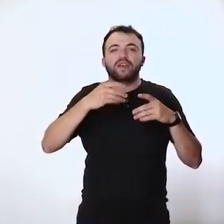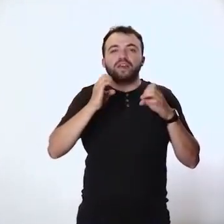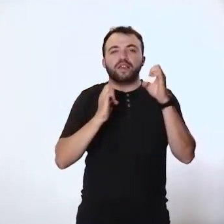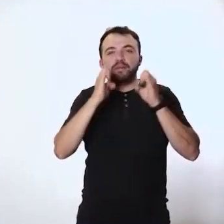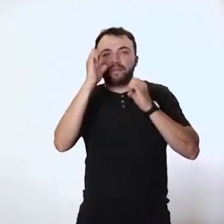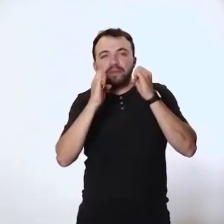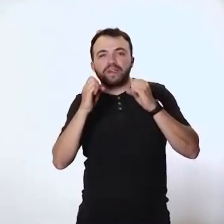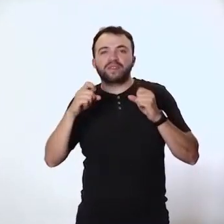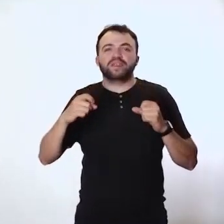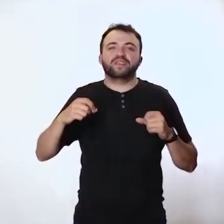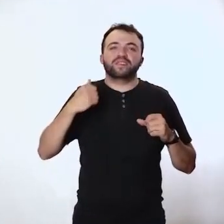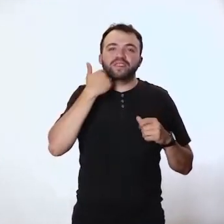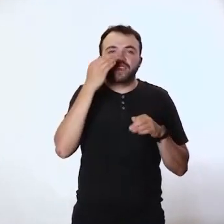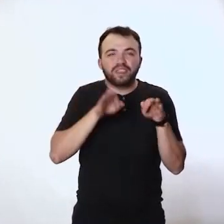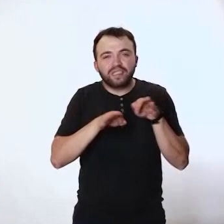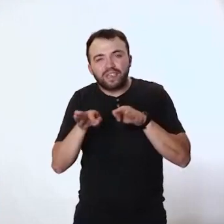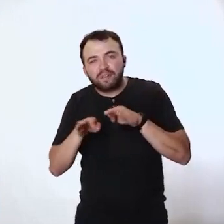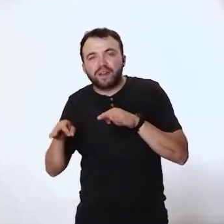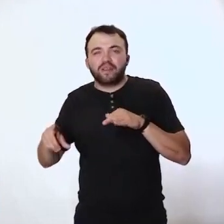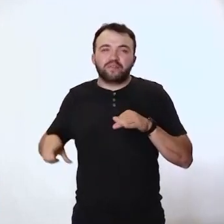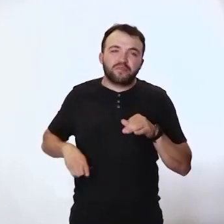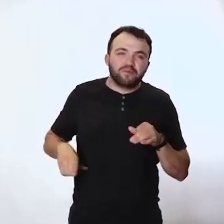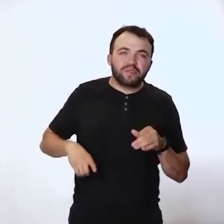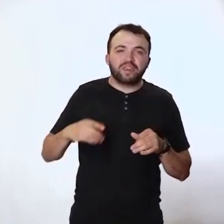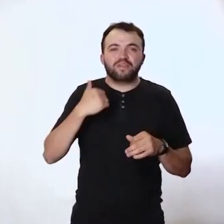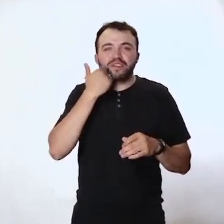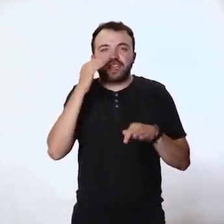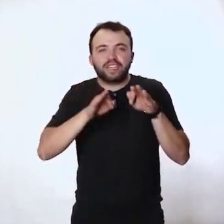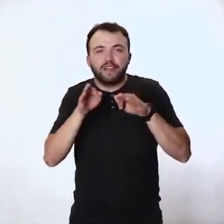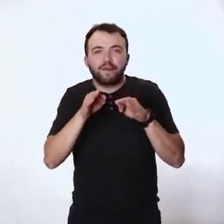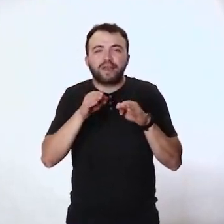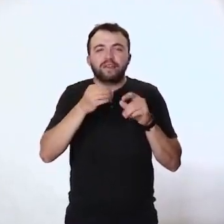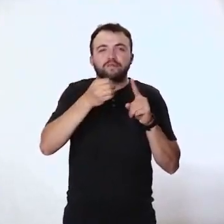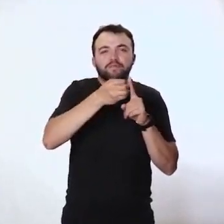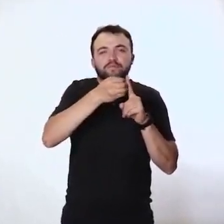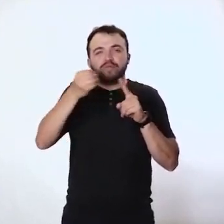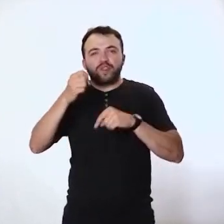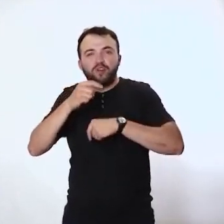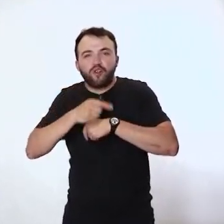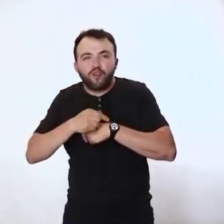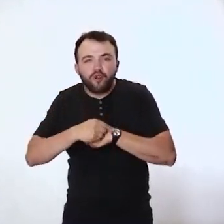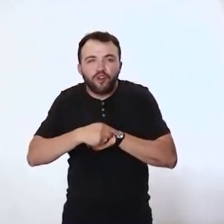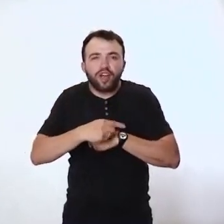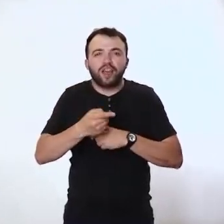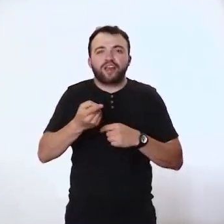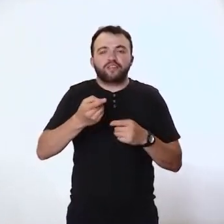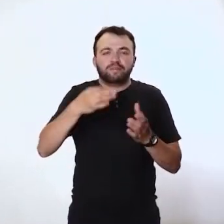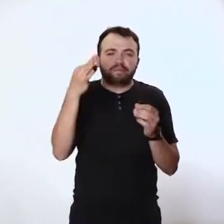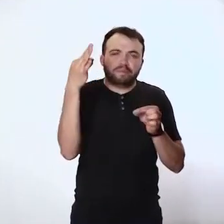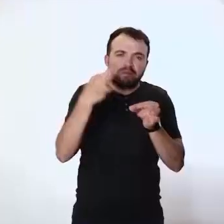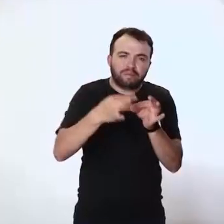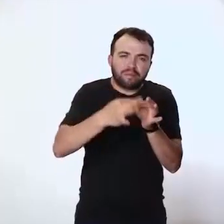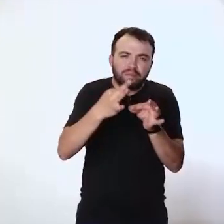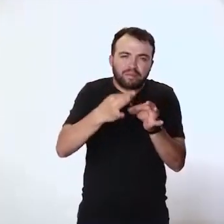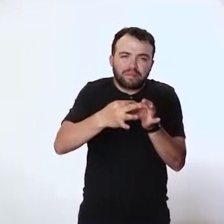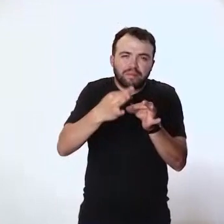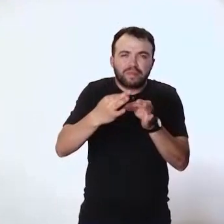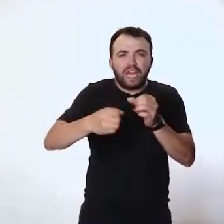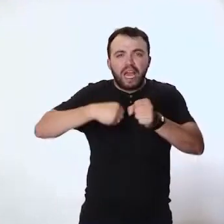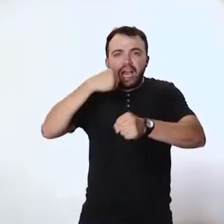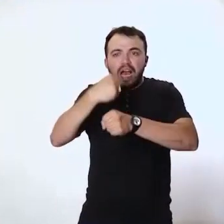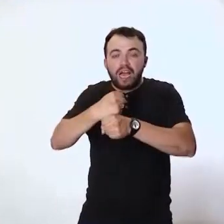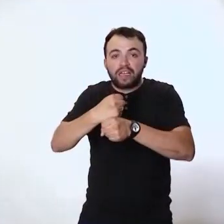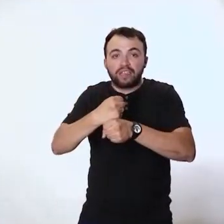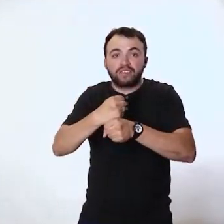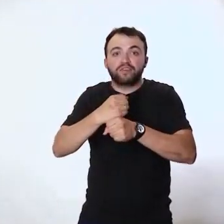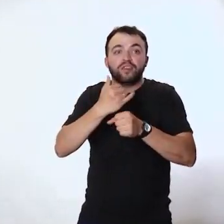alguna organización, trabajar durante un horario y tener un cumplimiento de años y retirarse. Creo